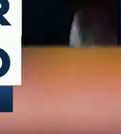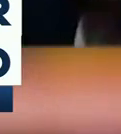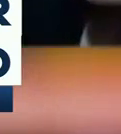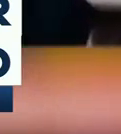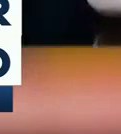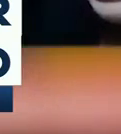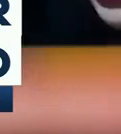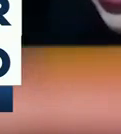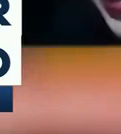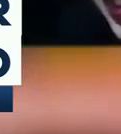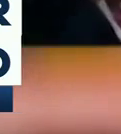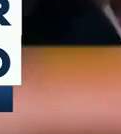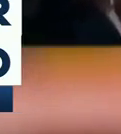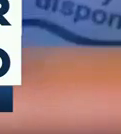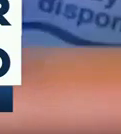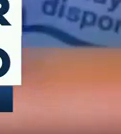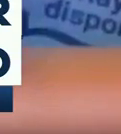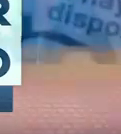al regresar.